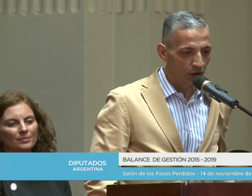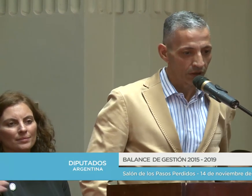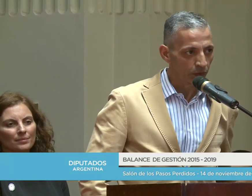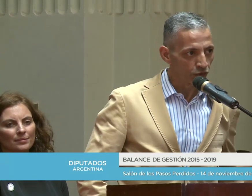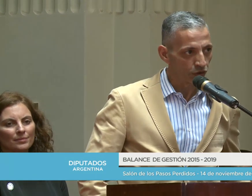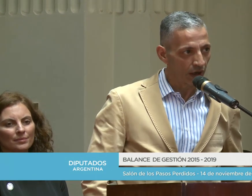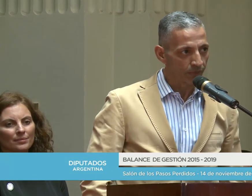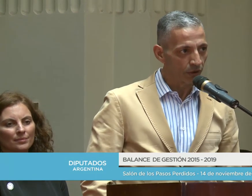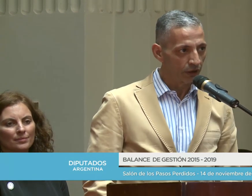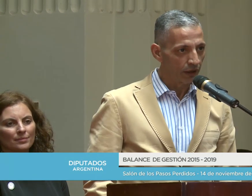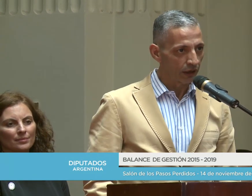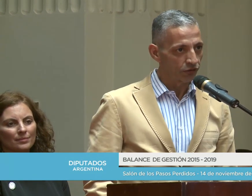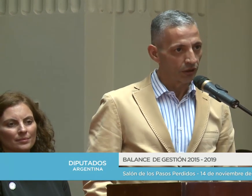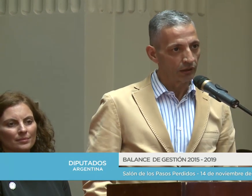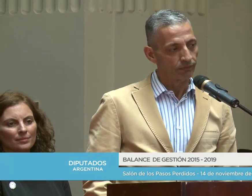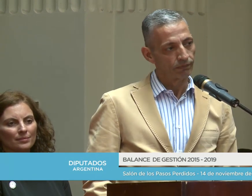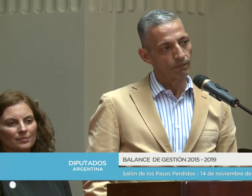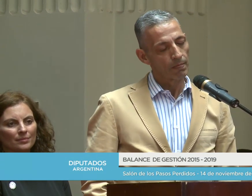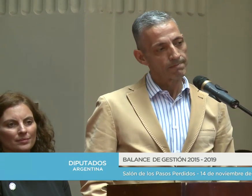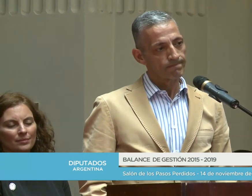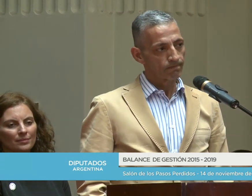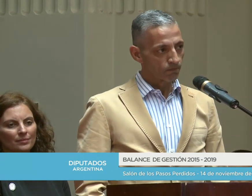que tuvo que ver mucho con la política nacional.